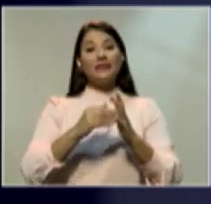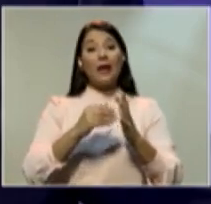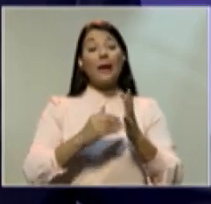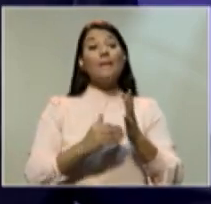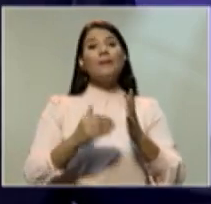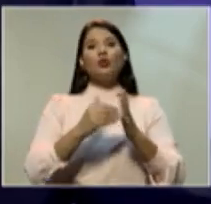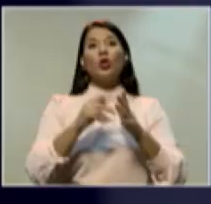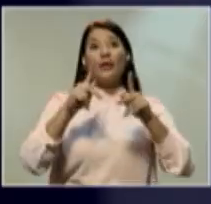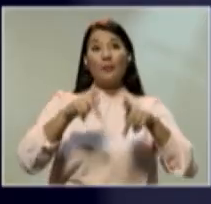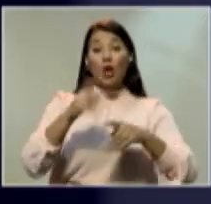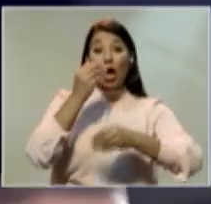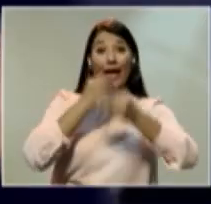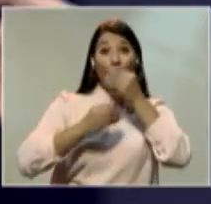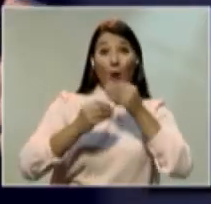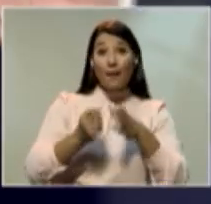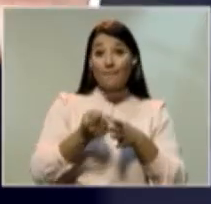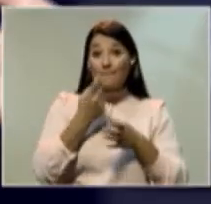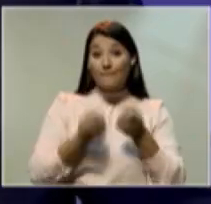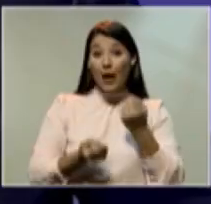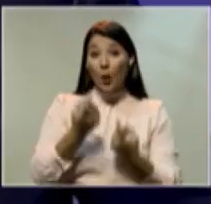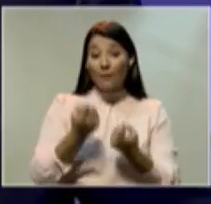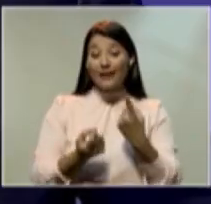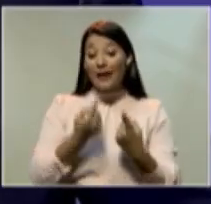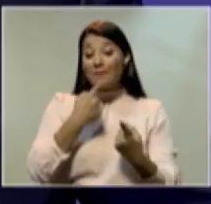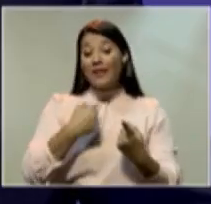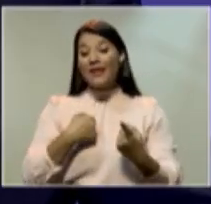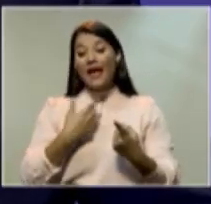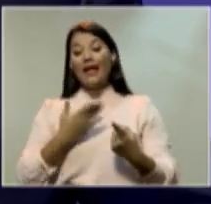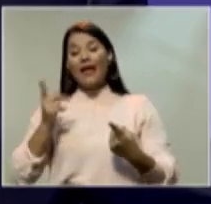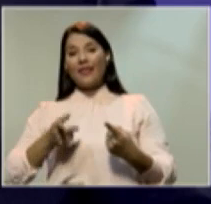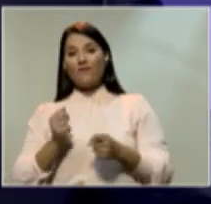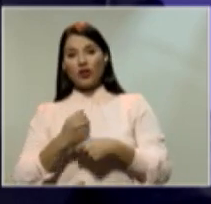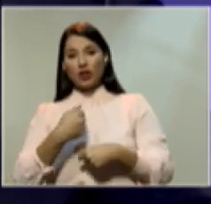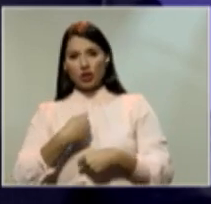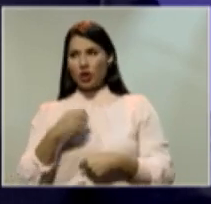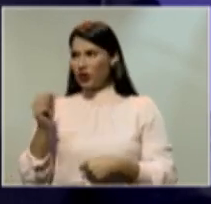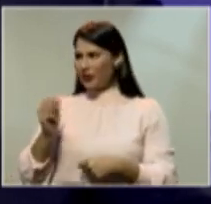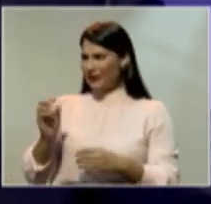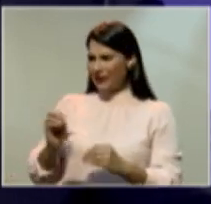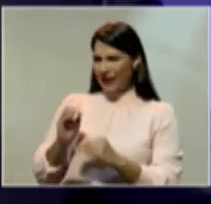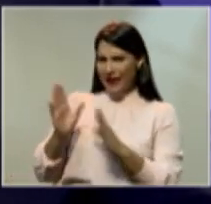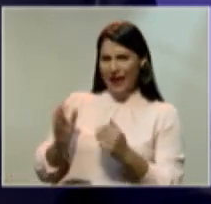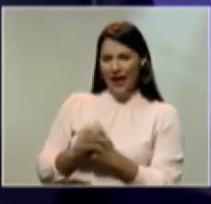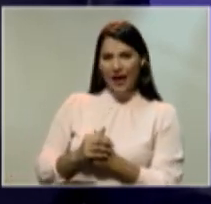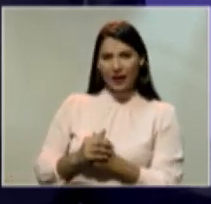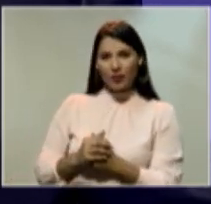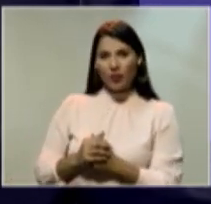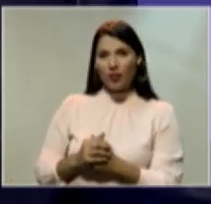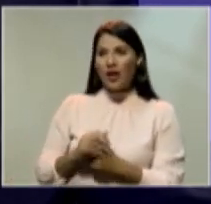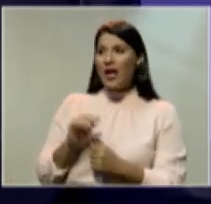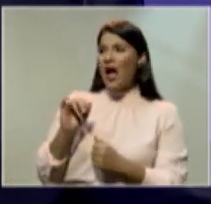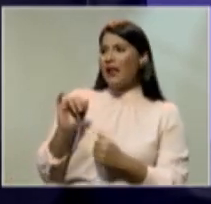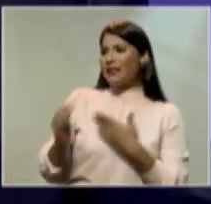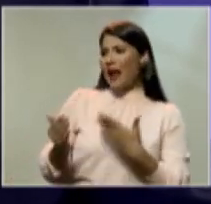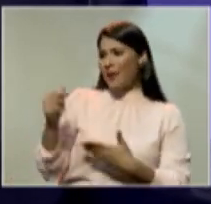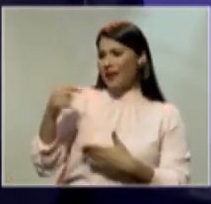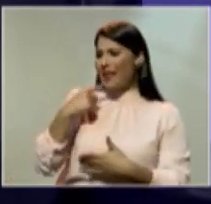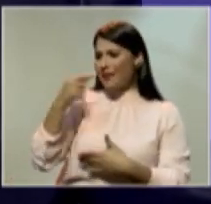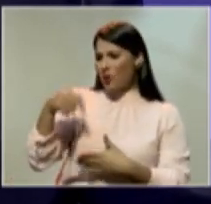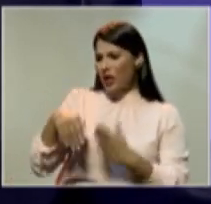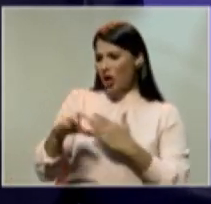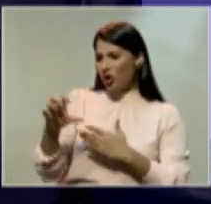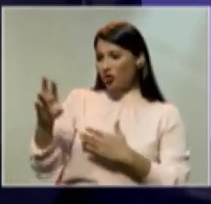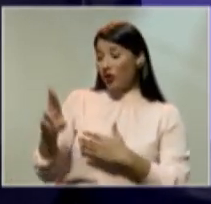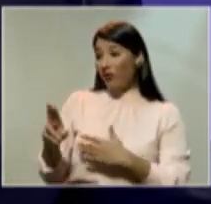hacer. Claro, y esa frase probablemente la dice aquí en Costa Rica y la gente consideraría que es una enorme soberbia y una enorme falta de